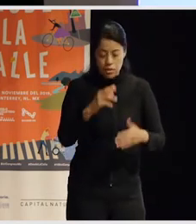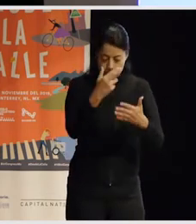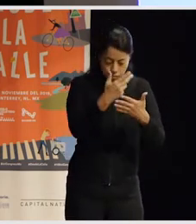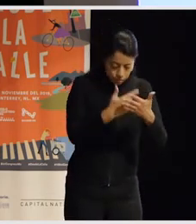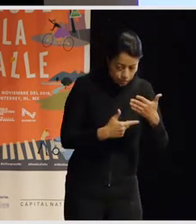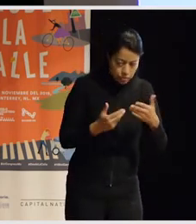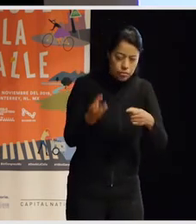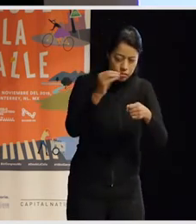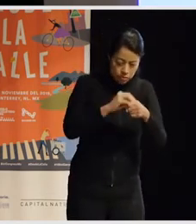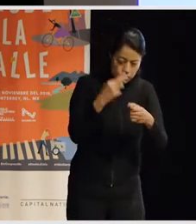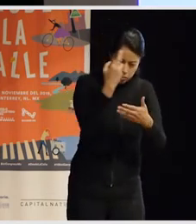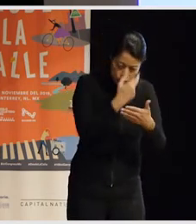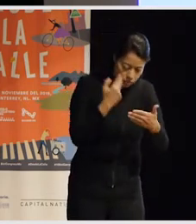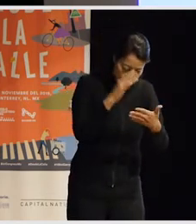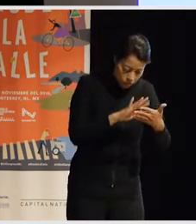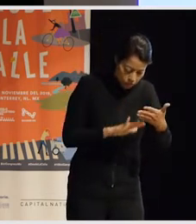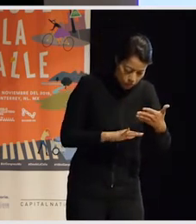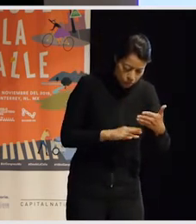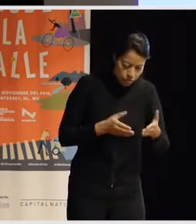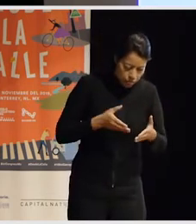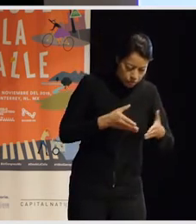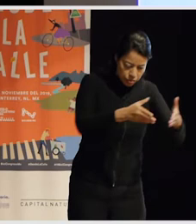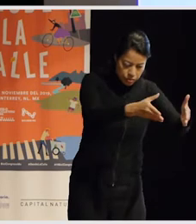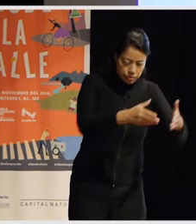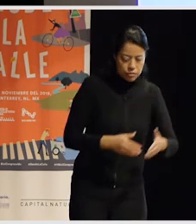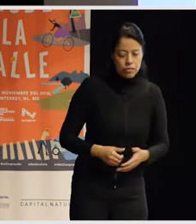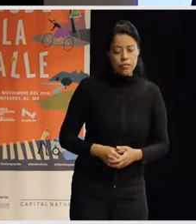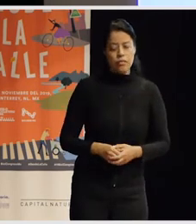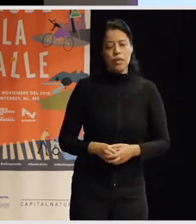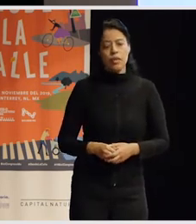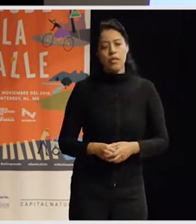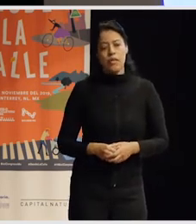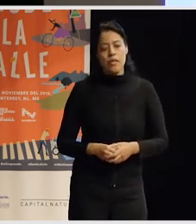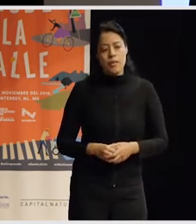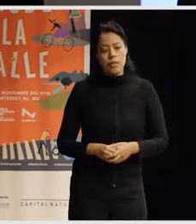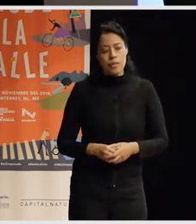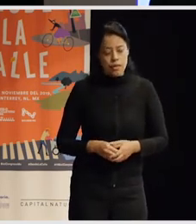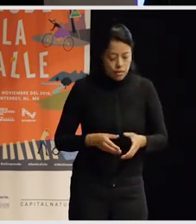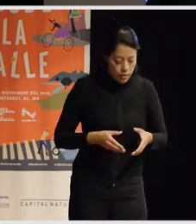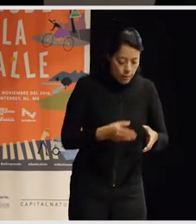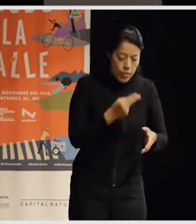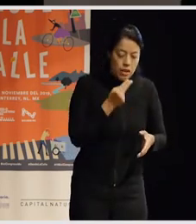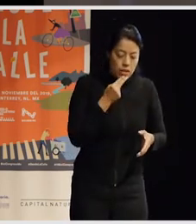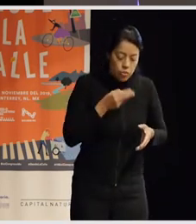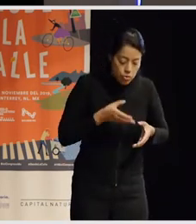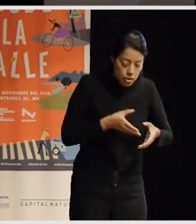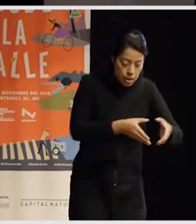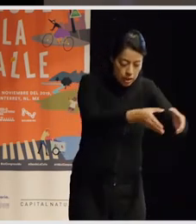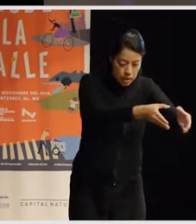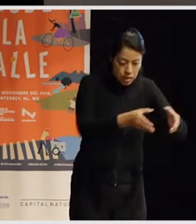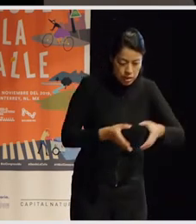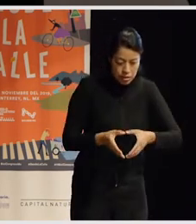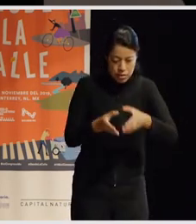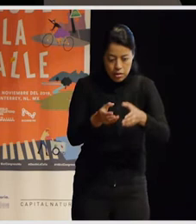vocación de cada calle y los tramos que se que se ponen en cada calle no la vocación de cada tramo de calle en